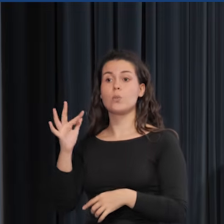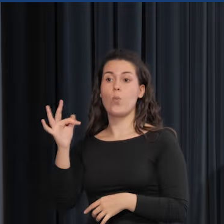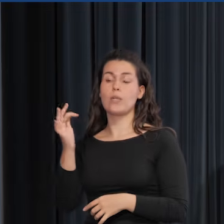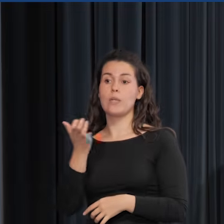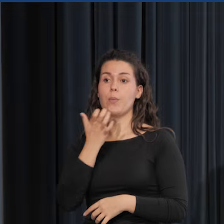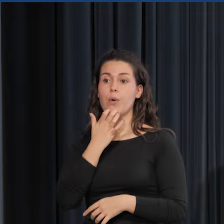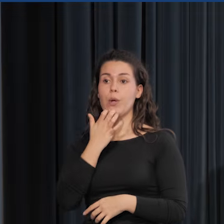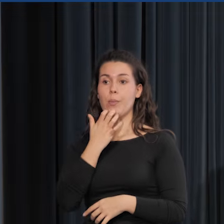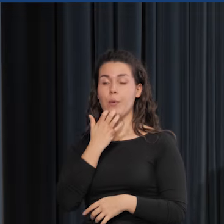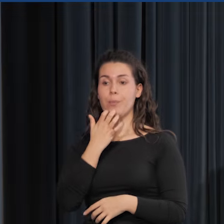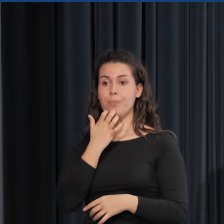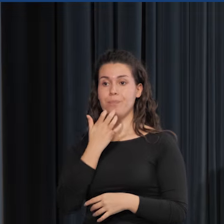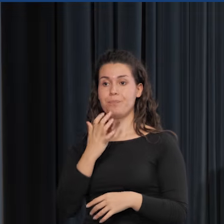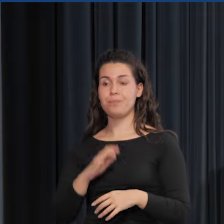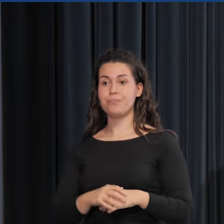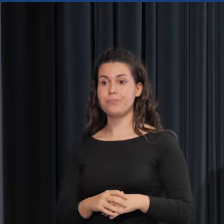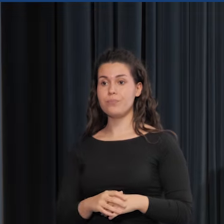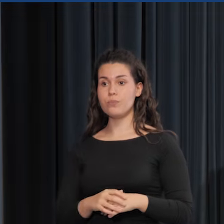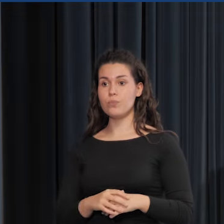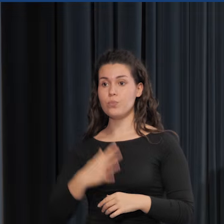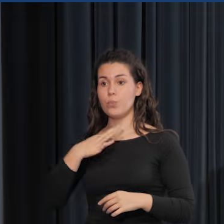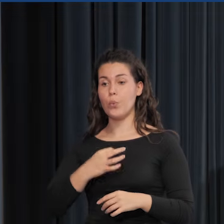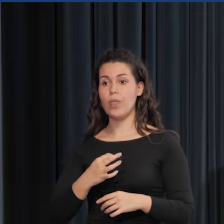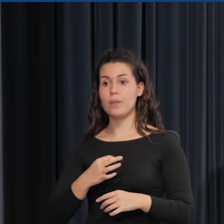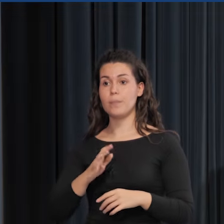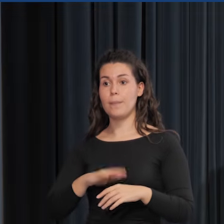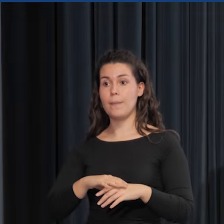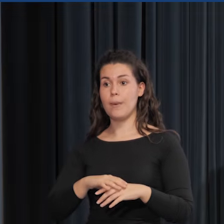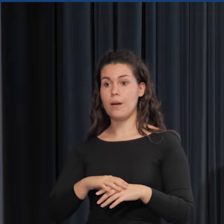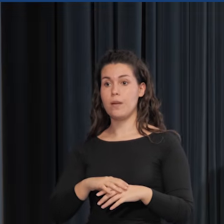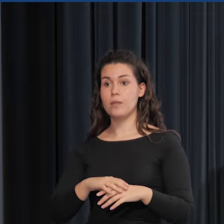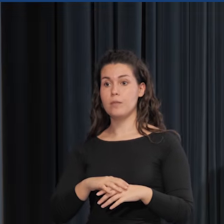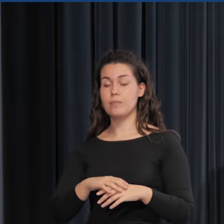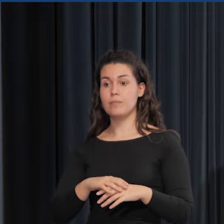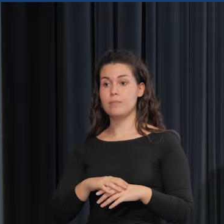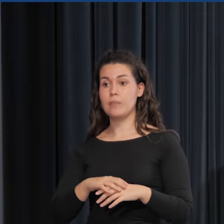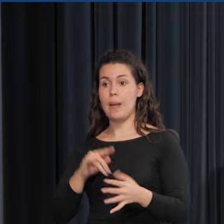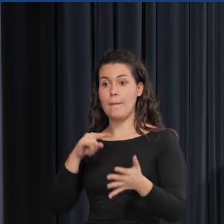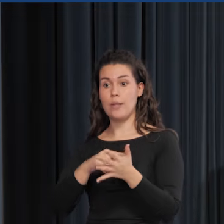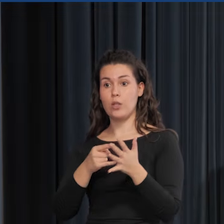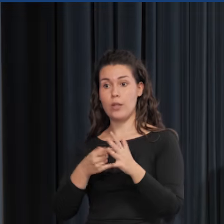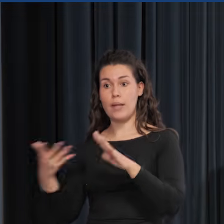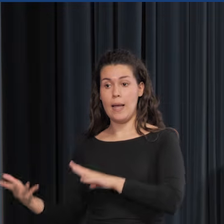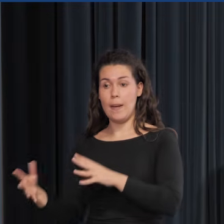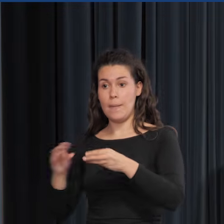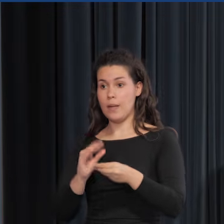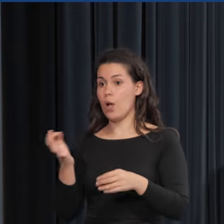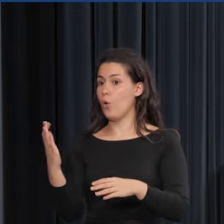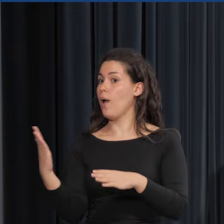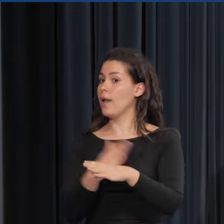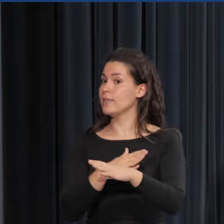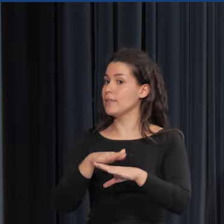se traslade esta función de colaboración que permanece a lo largo de toda la aplicación de la metodología a las fases iniciales, de tal